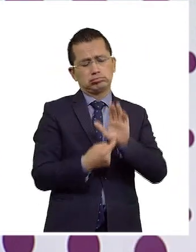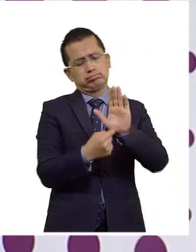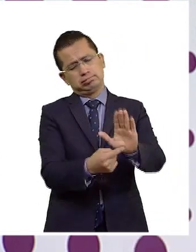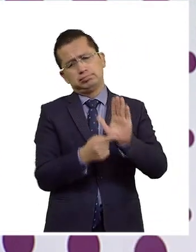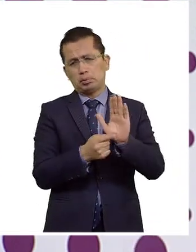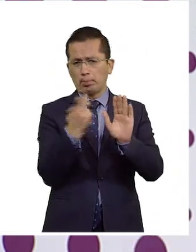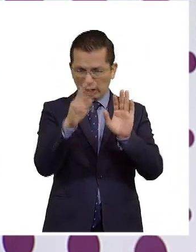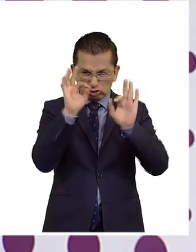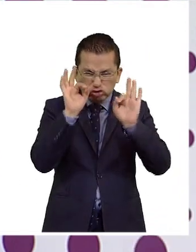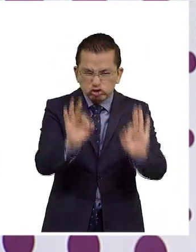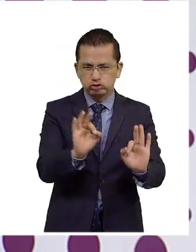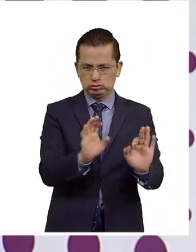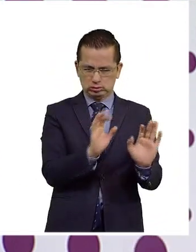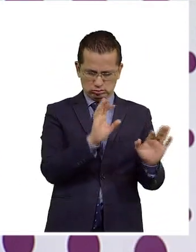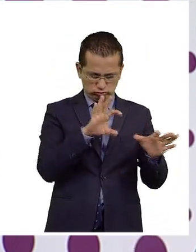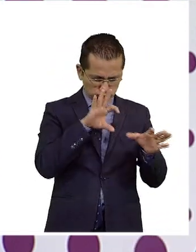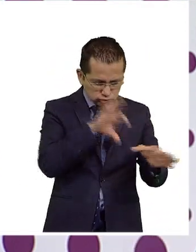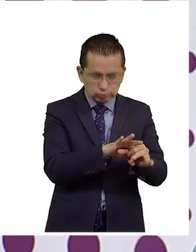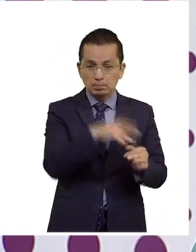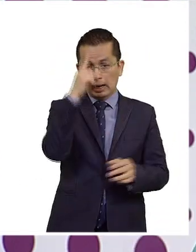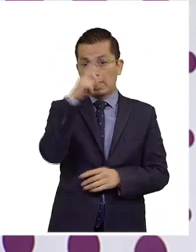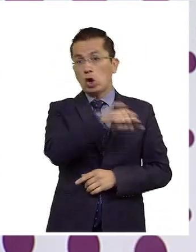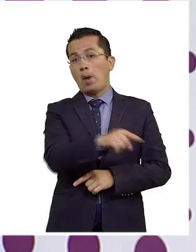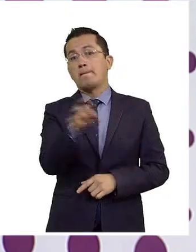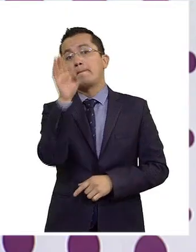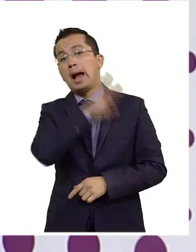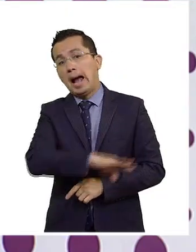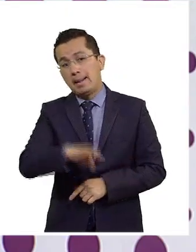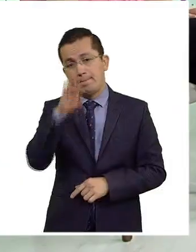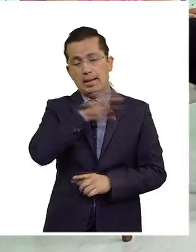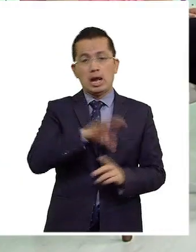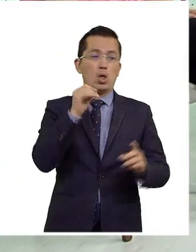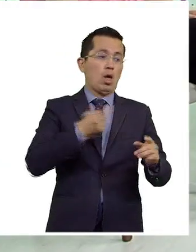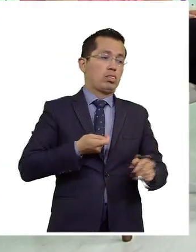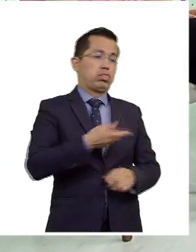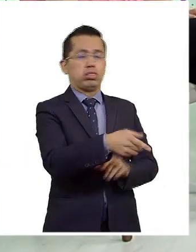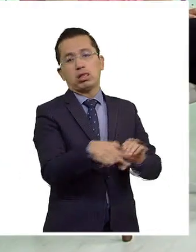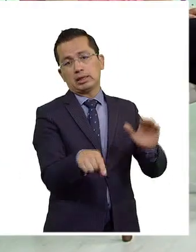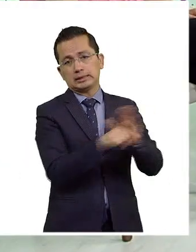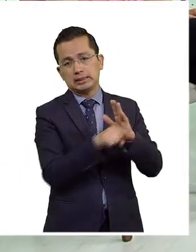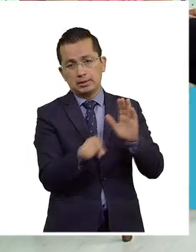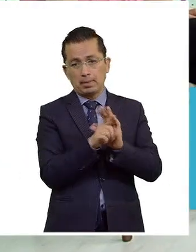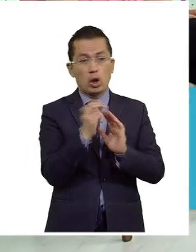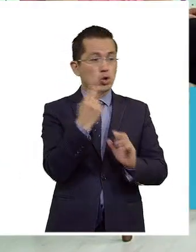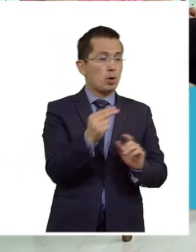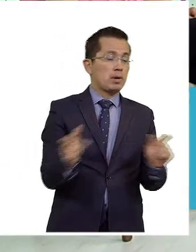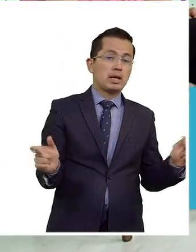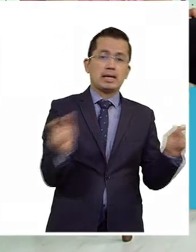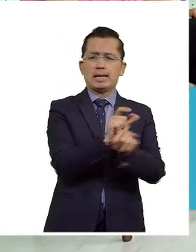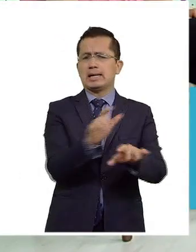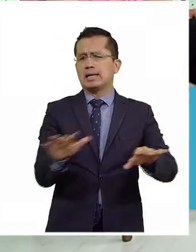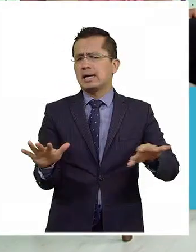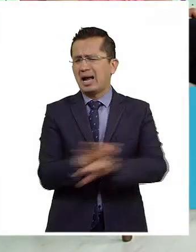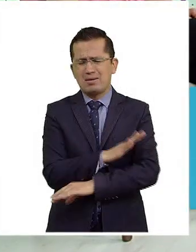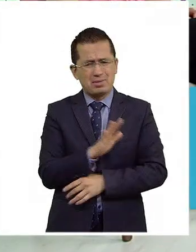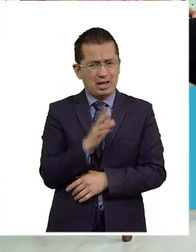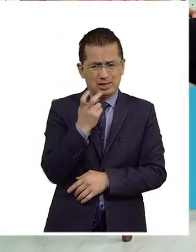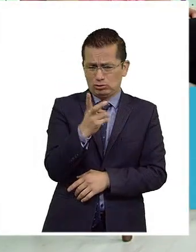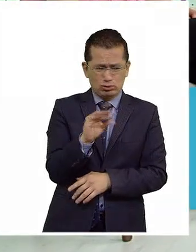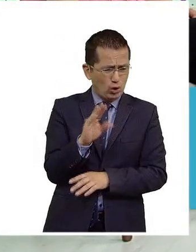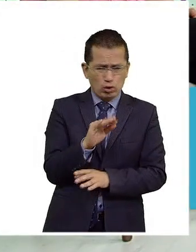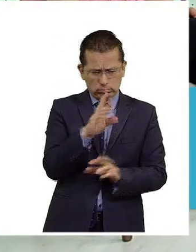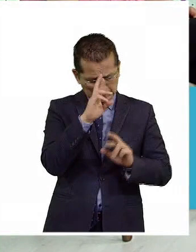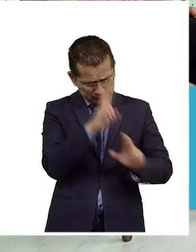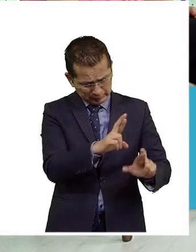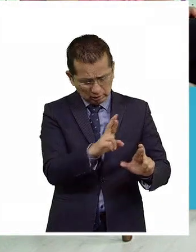sin revictimizar a las personas, sin cambiarles el nombre, con sus pronombres como ellos quieren decirlo o quieren escucharlo,